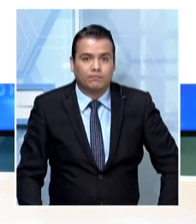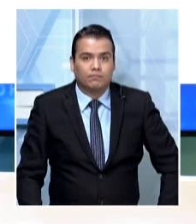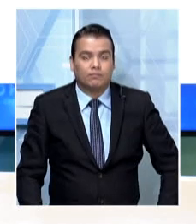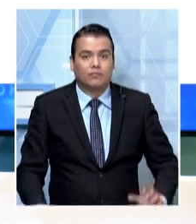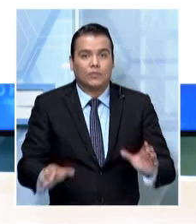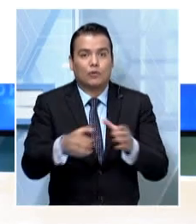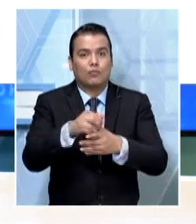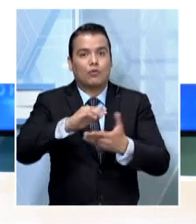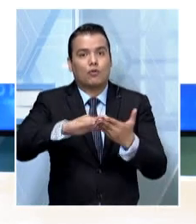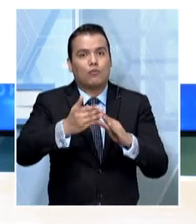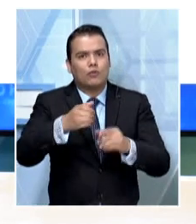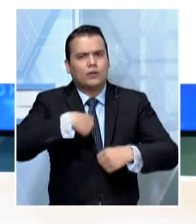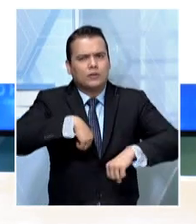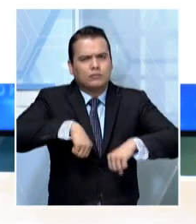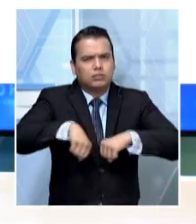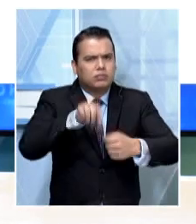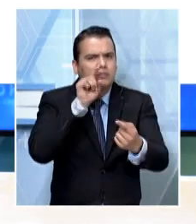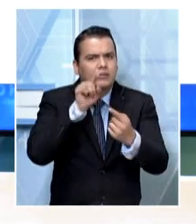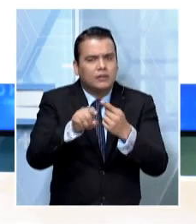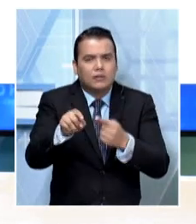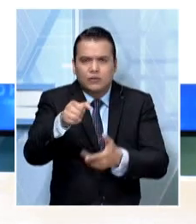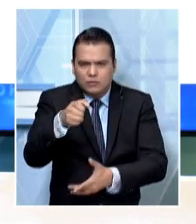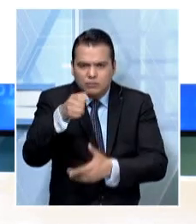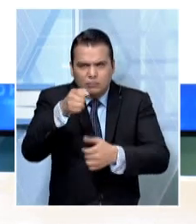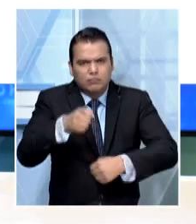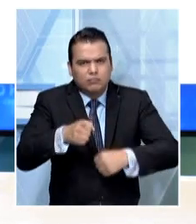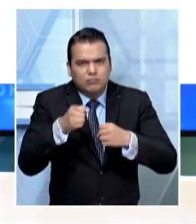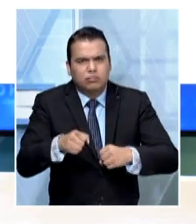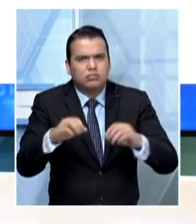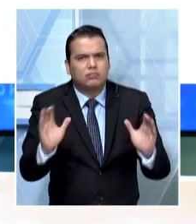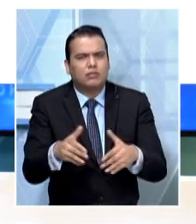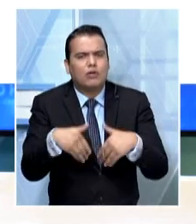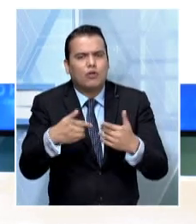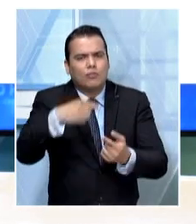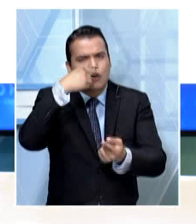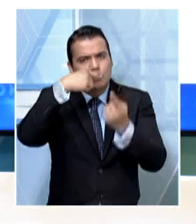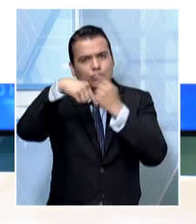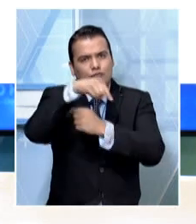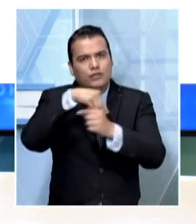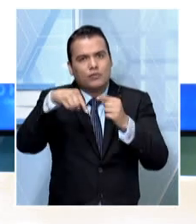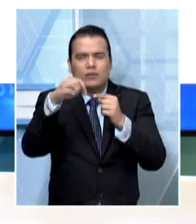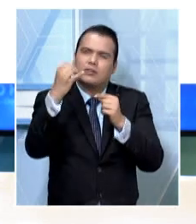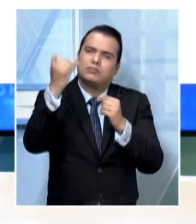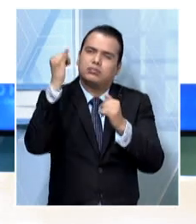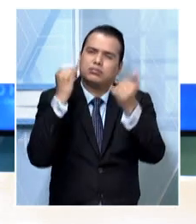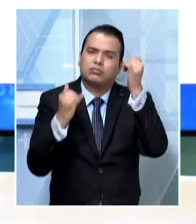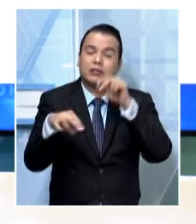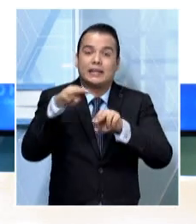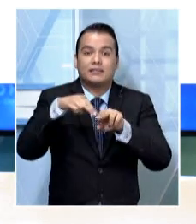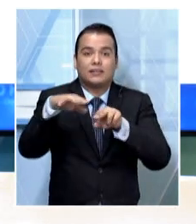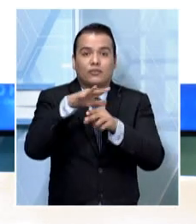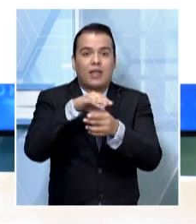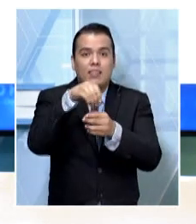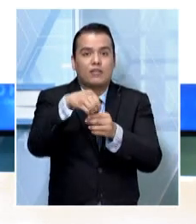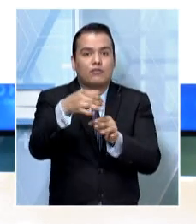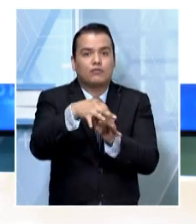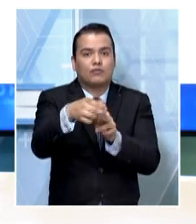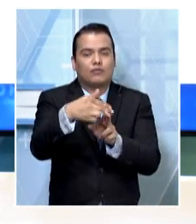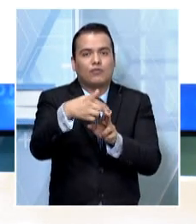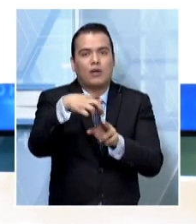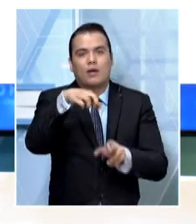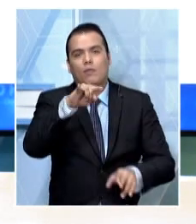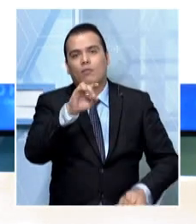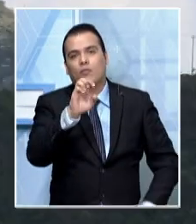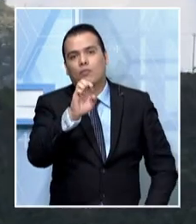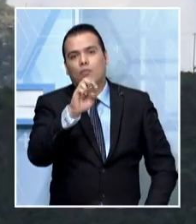Trabajo en comunidad para reactivar la economía local a través del turismo ecológico. Ese es el objetivo de los habitantes del corregimiento de Puente Vélez en el municipio de